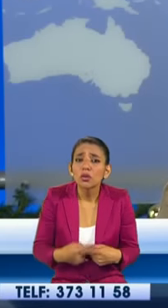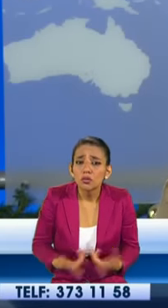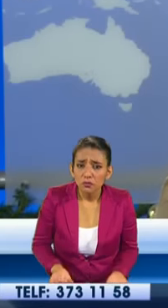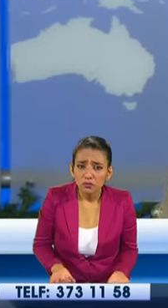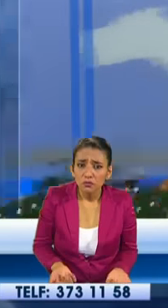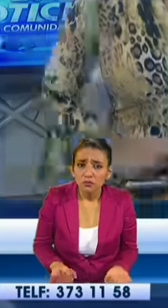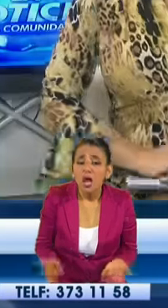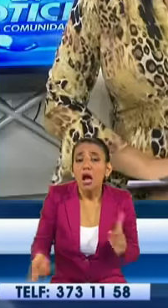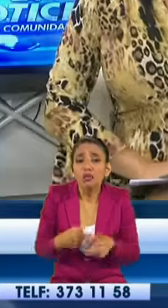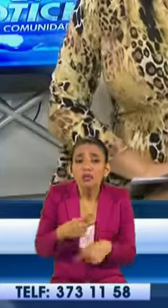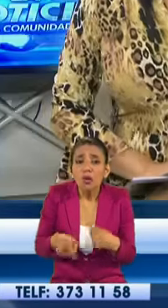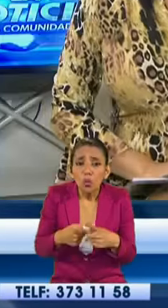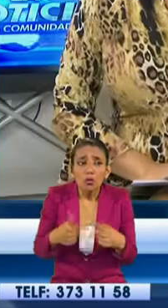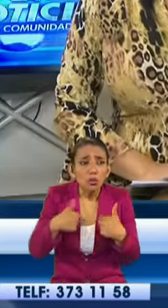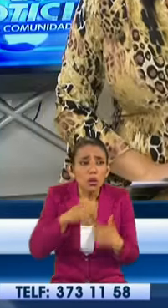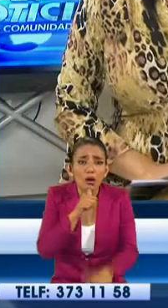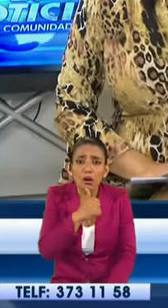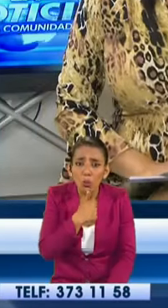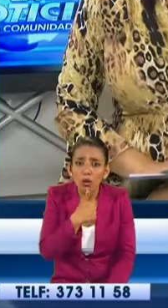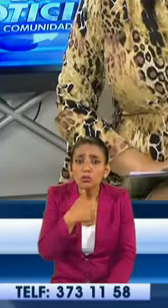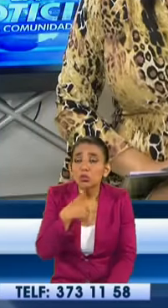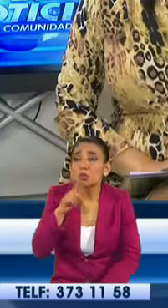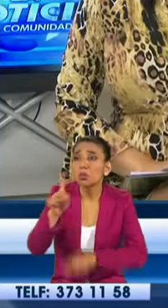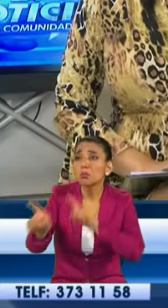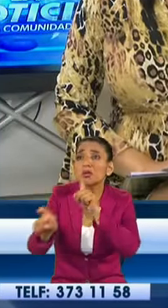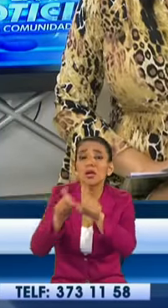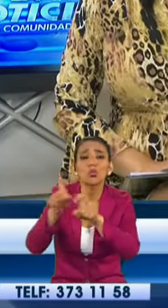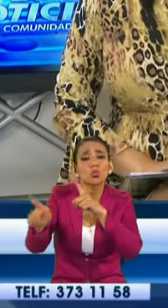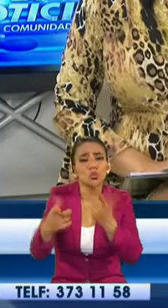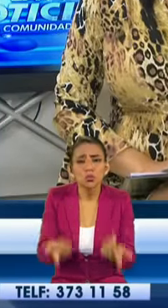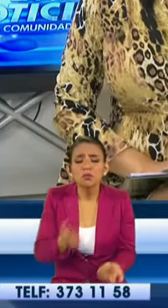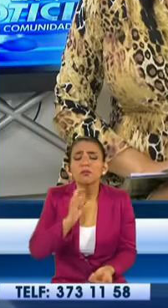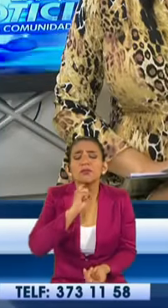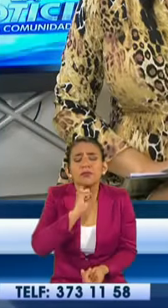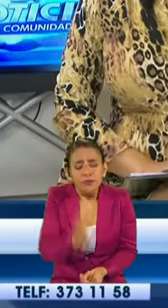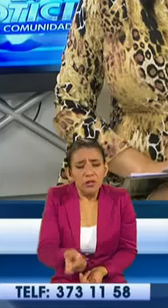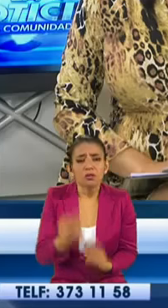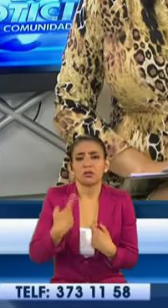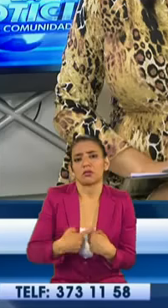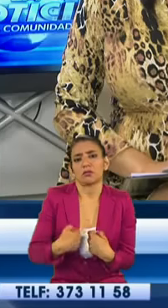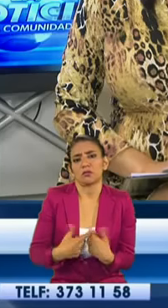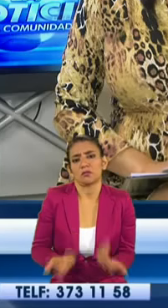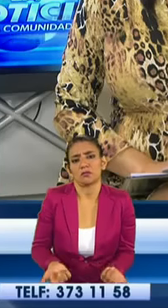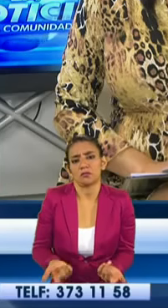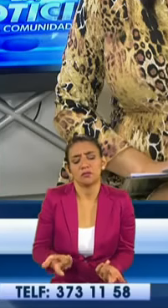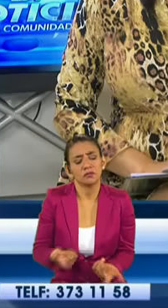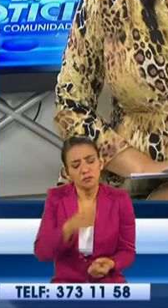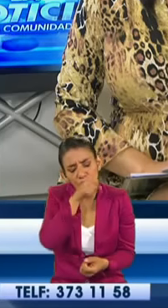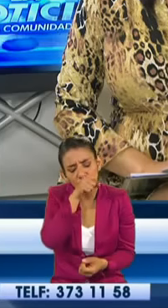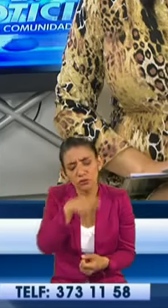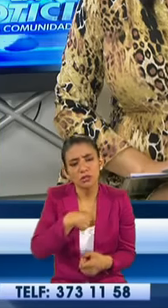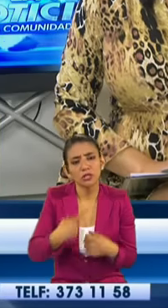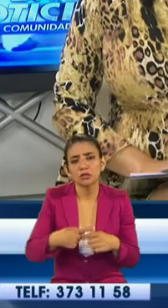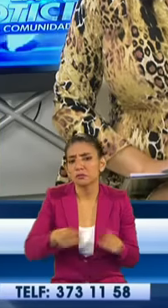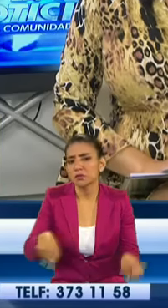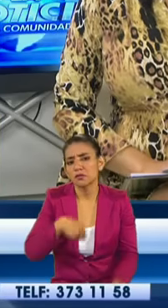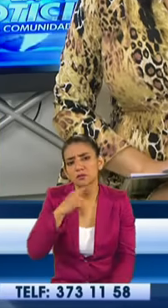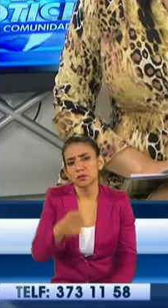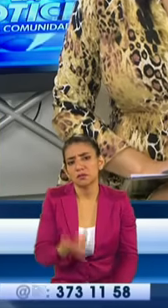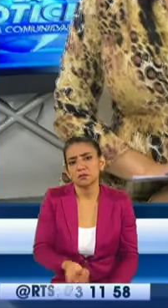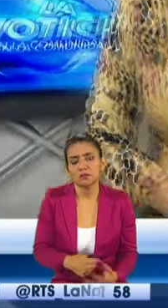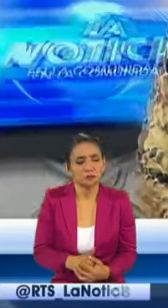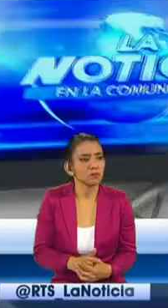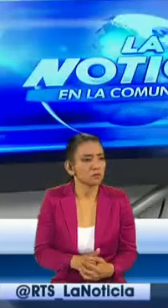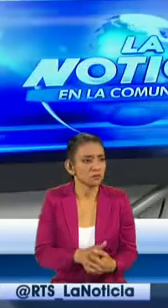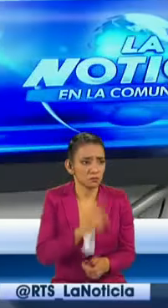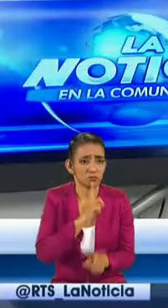Almeida, tendremos que soportar esto, pregunto yo, que afea, que daña el aspecto de esta querida ciudad, mi querida Berito? Así es, Robert.